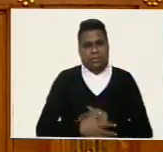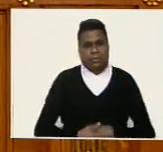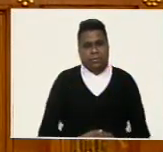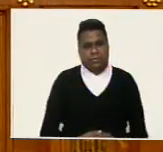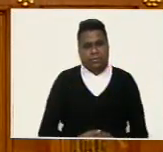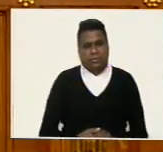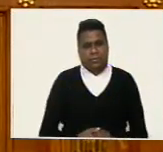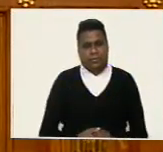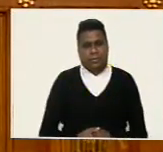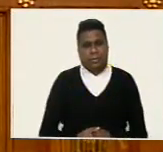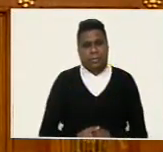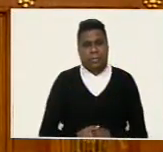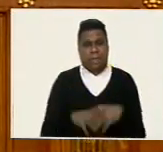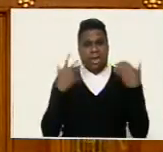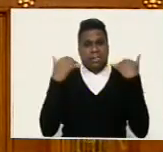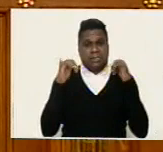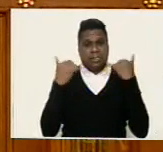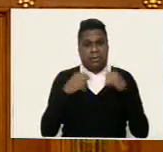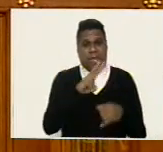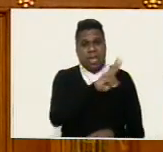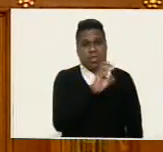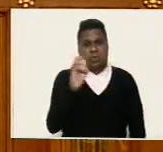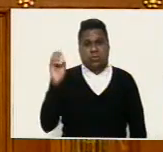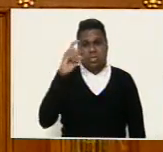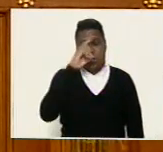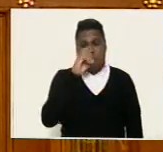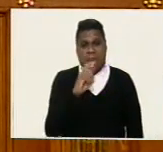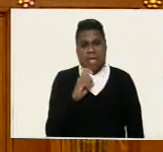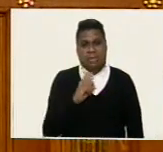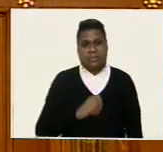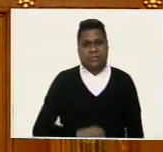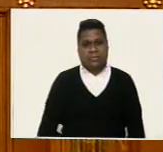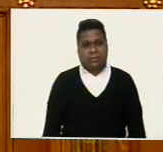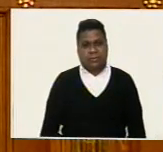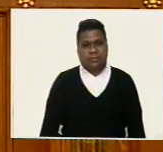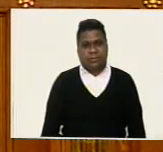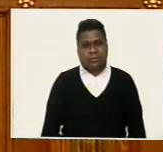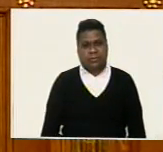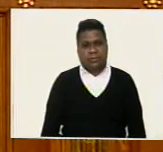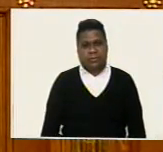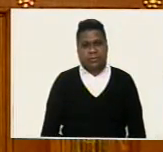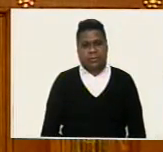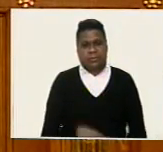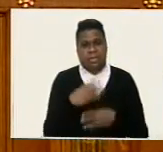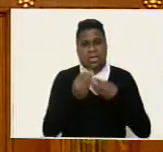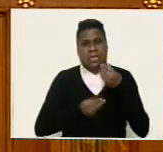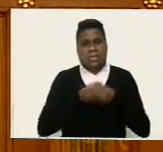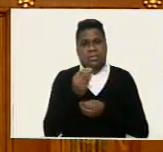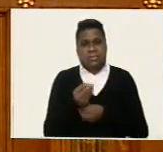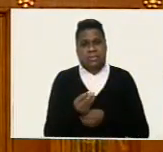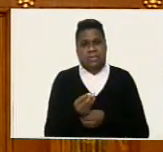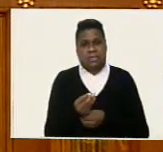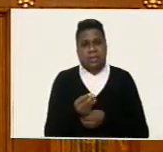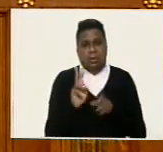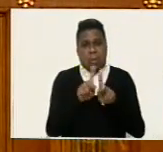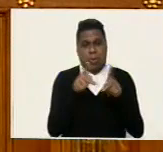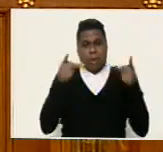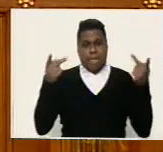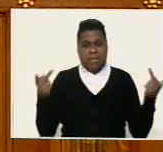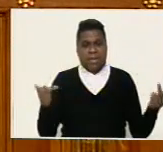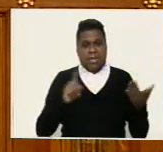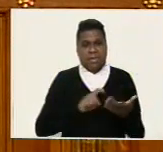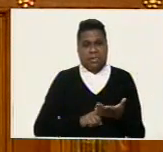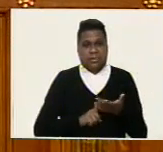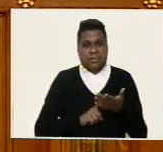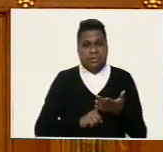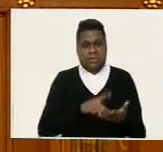para conmemorar los 200 años de la creación del seminario del Correo del